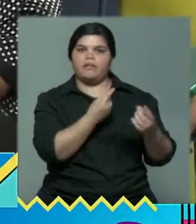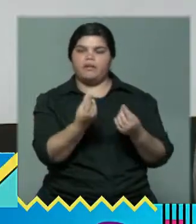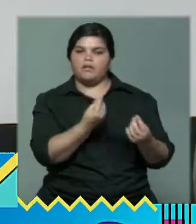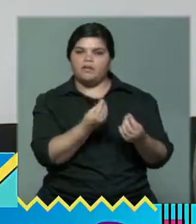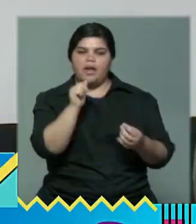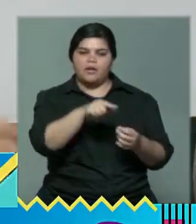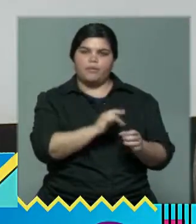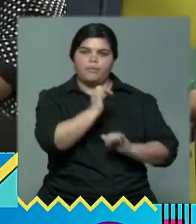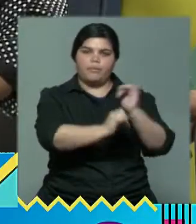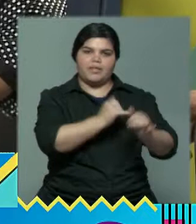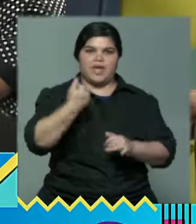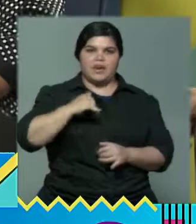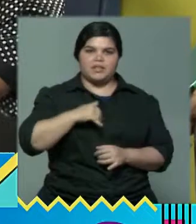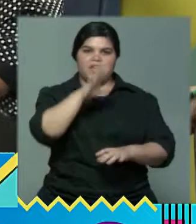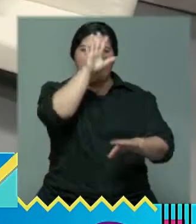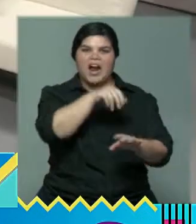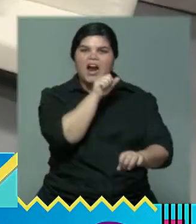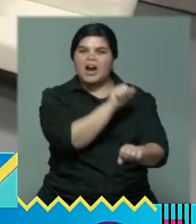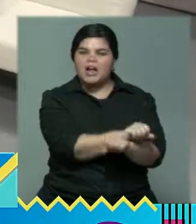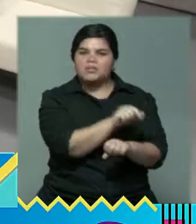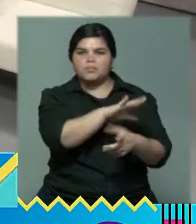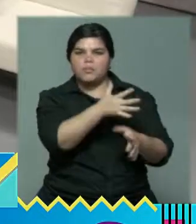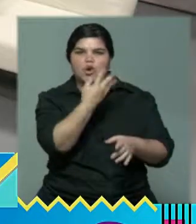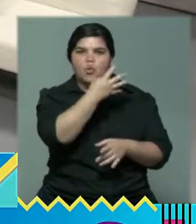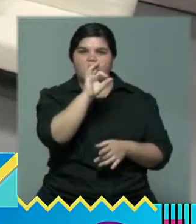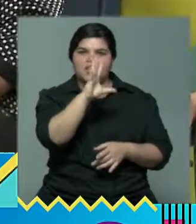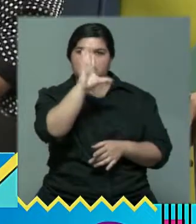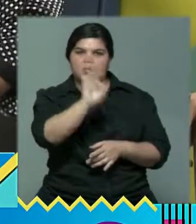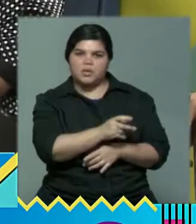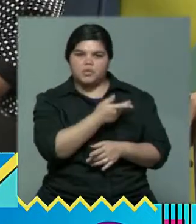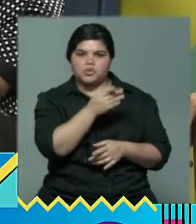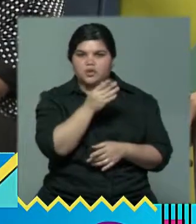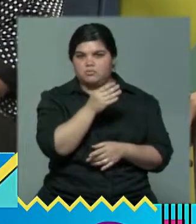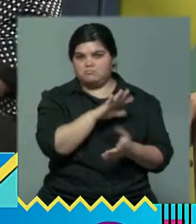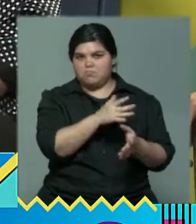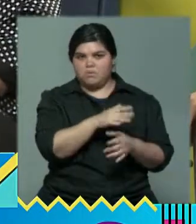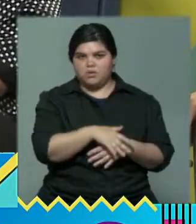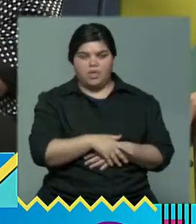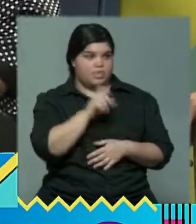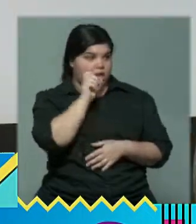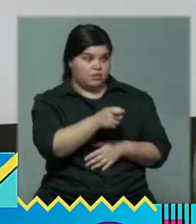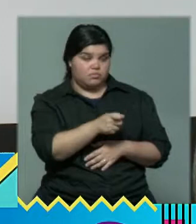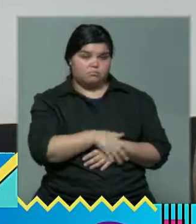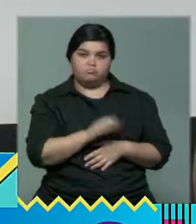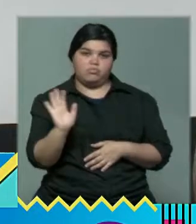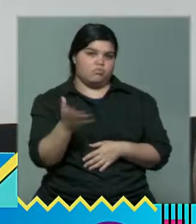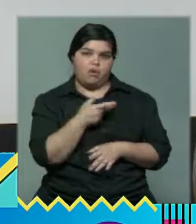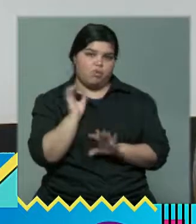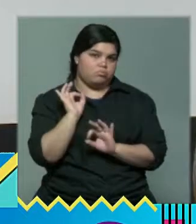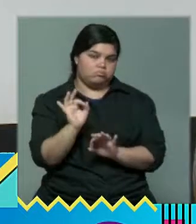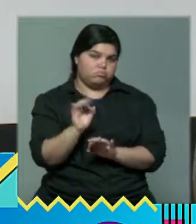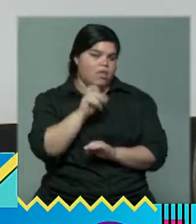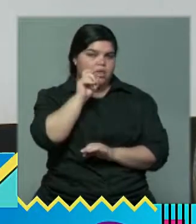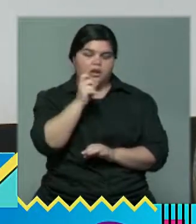índice de reincidencia. Hablan de un 40% o de un 50%. En delitos, perdón. En todos los delitos. Bien. En